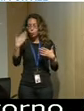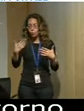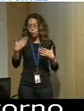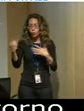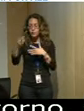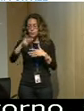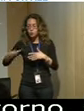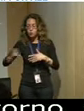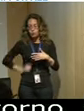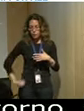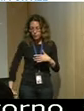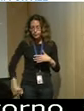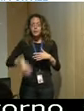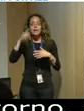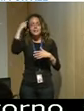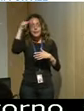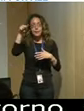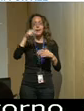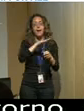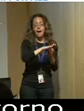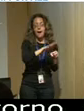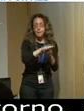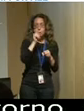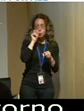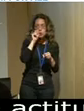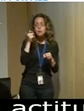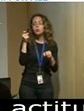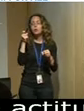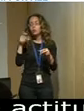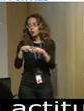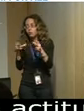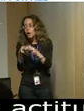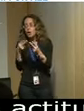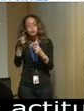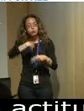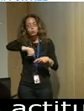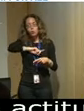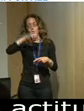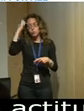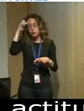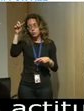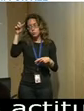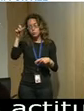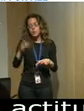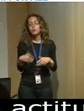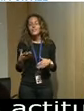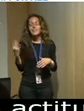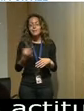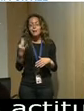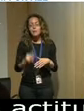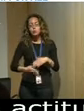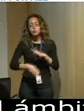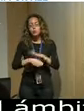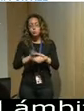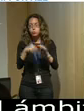sabe el ámbito escolar, el ámbito turístico, y lo sabemos nosotros. Entonces... tenemos que seguir trabajando a nivel del